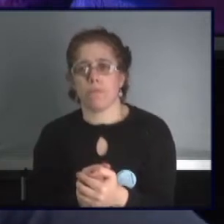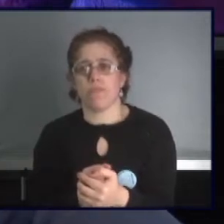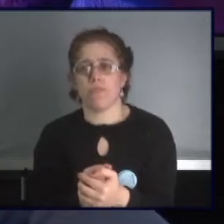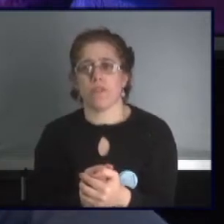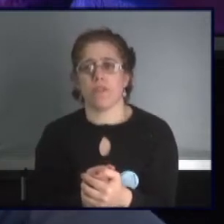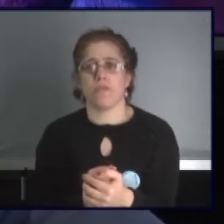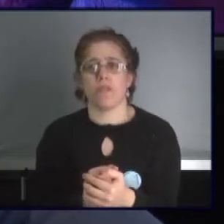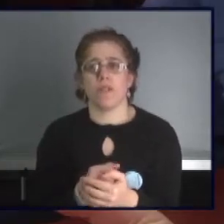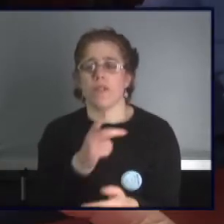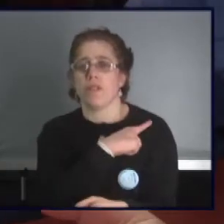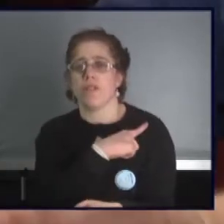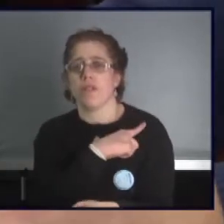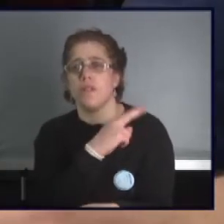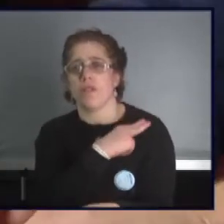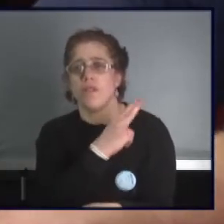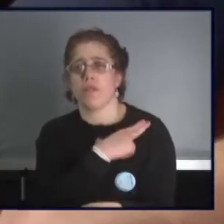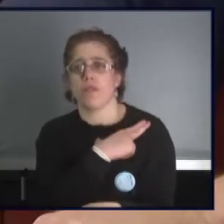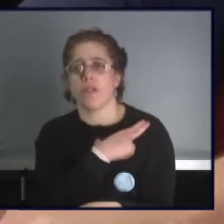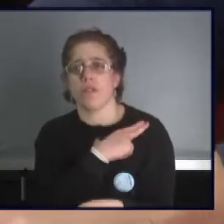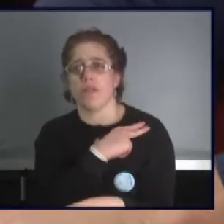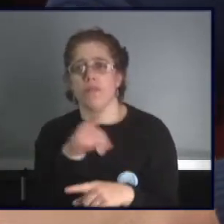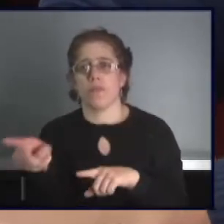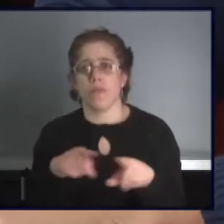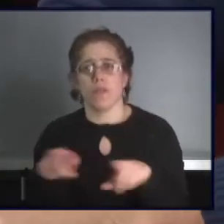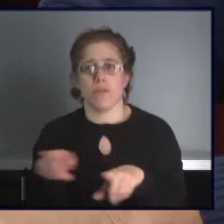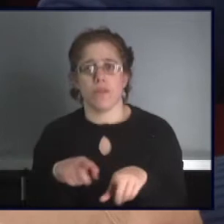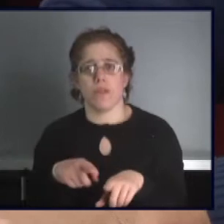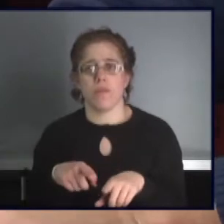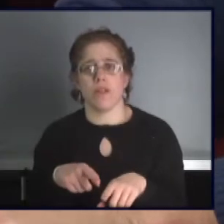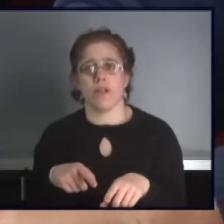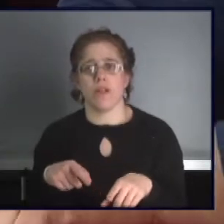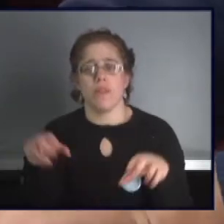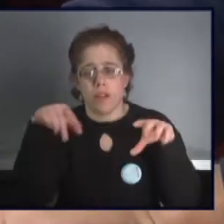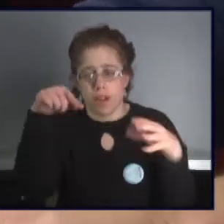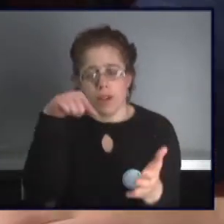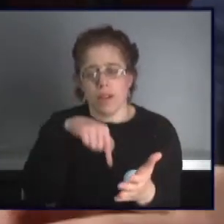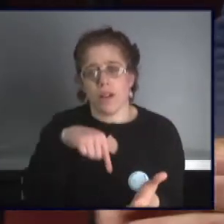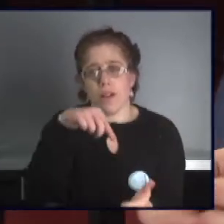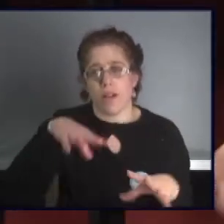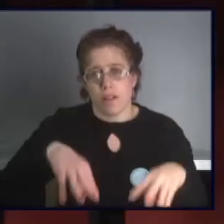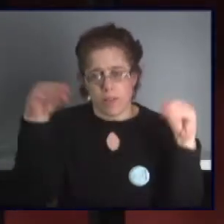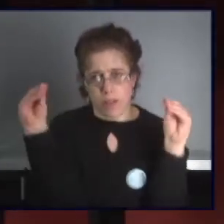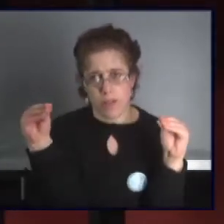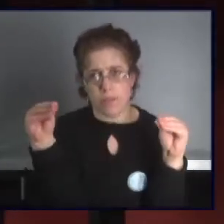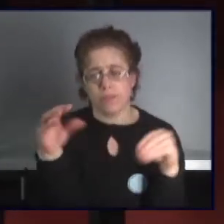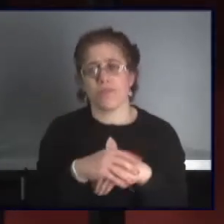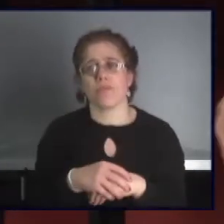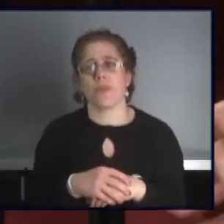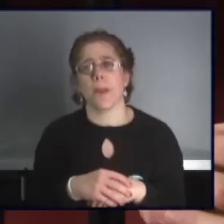de inseguridad ahora este curso está el tema en luján la inseguridad en